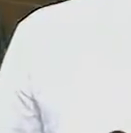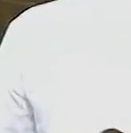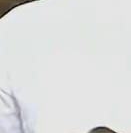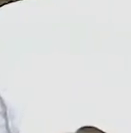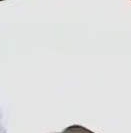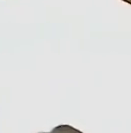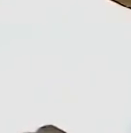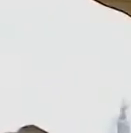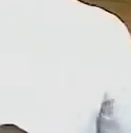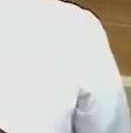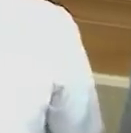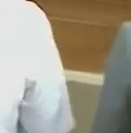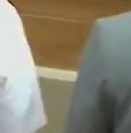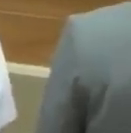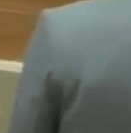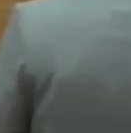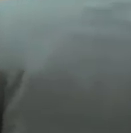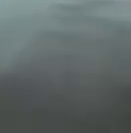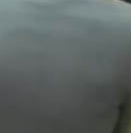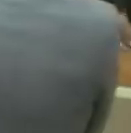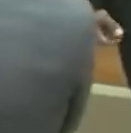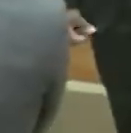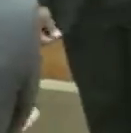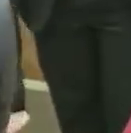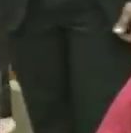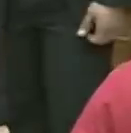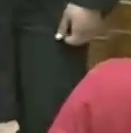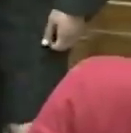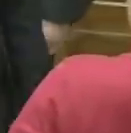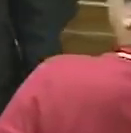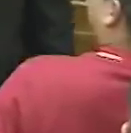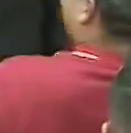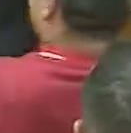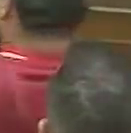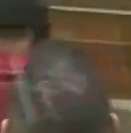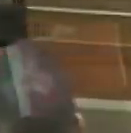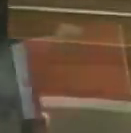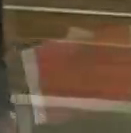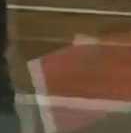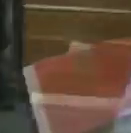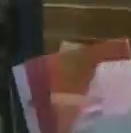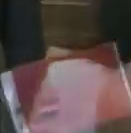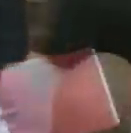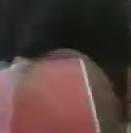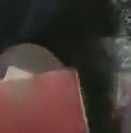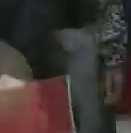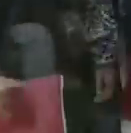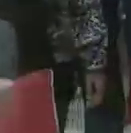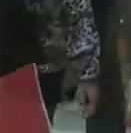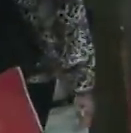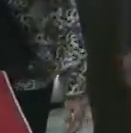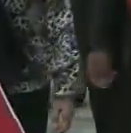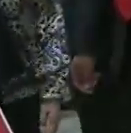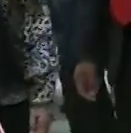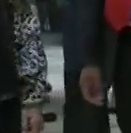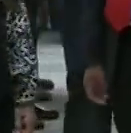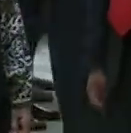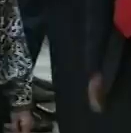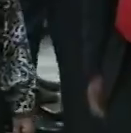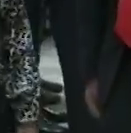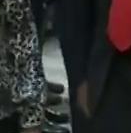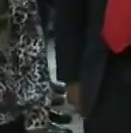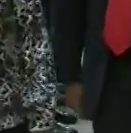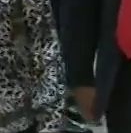financiero del que hasta ahora es víctima el pueblo venezolano. Tania Díaz, también en esa condición de